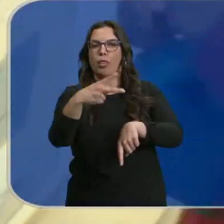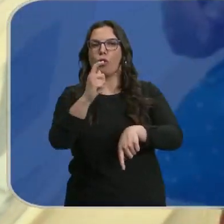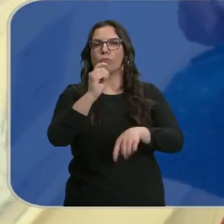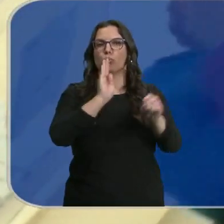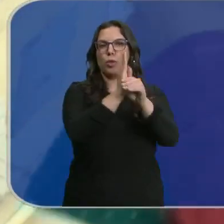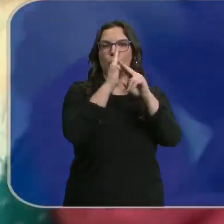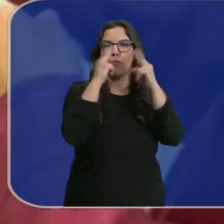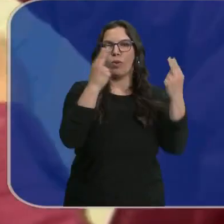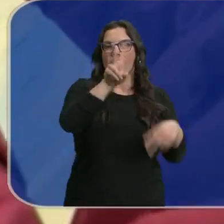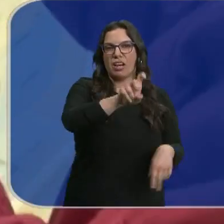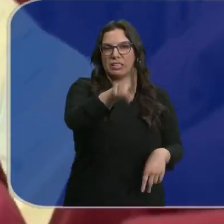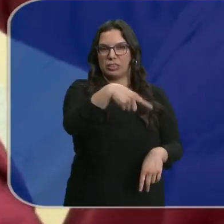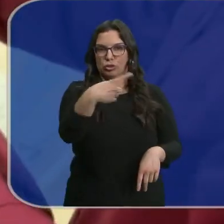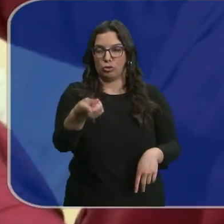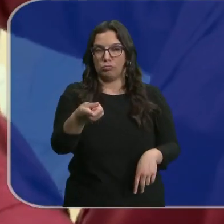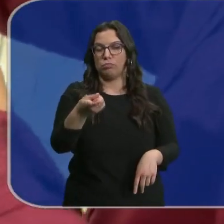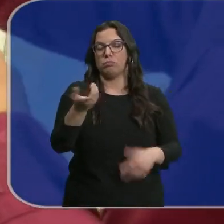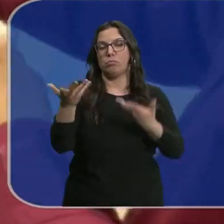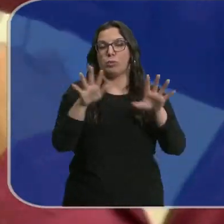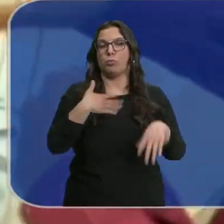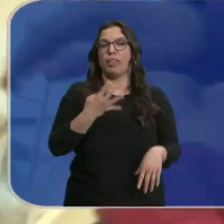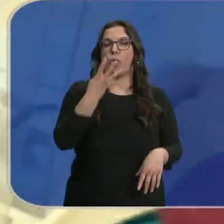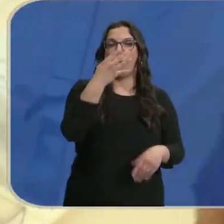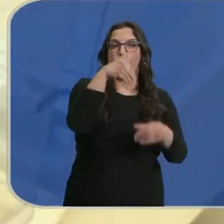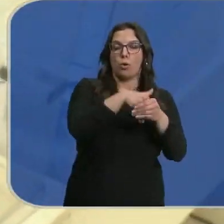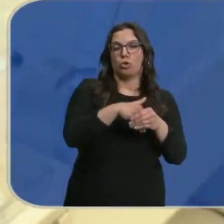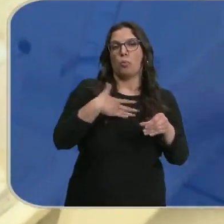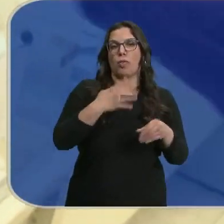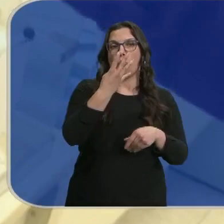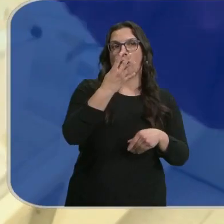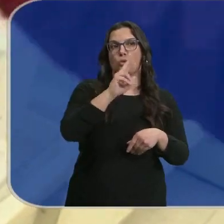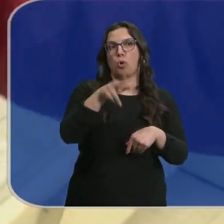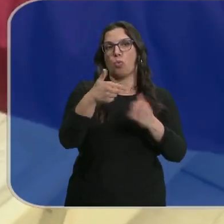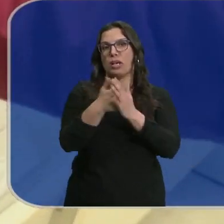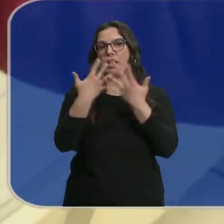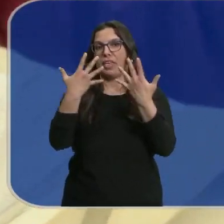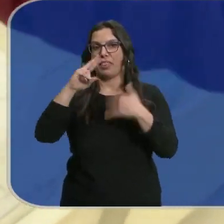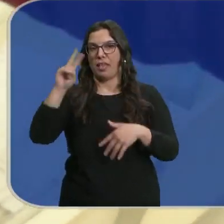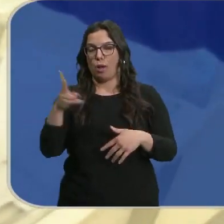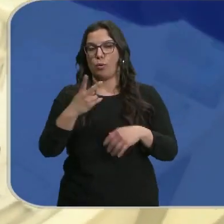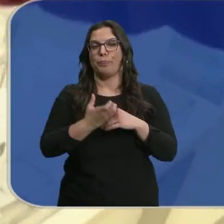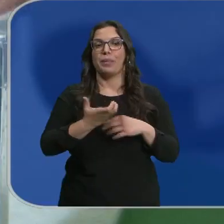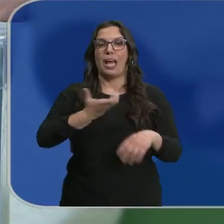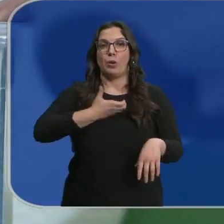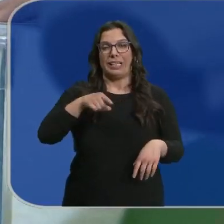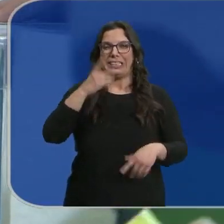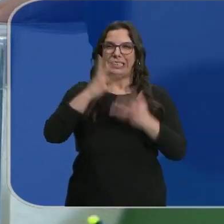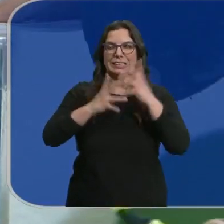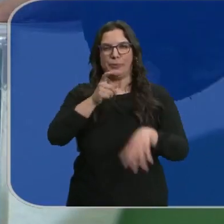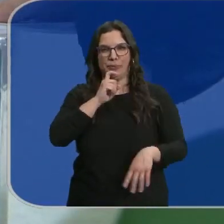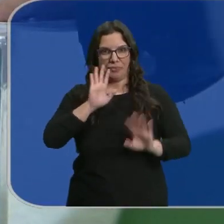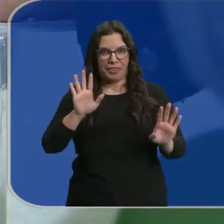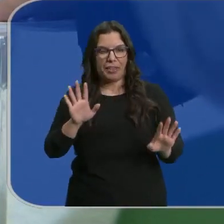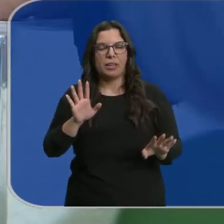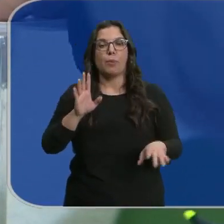generales, el valor de un voto oscila entre los 4 y los 10 euros. En las municipales, calcular este valor es más complejo